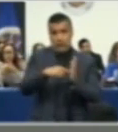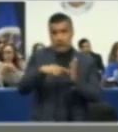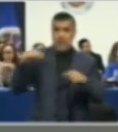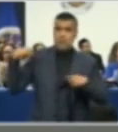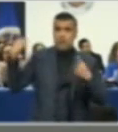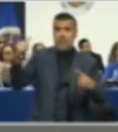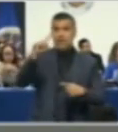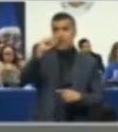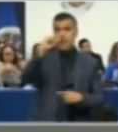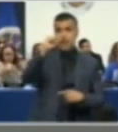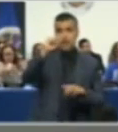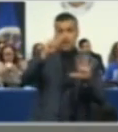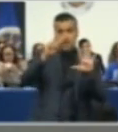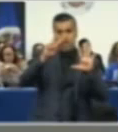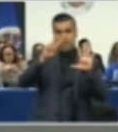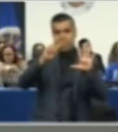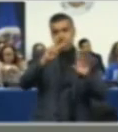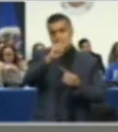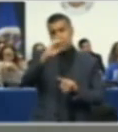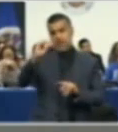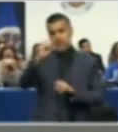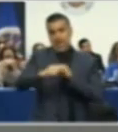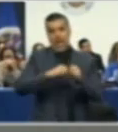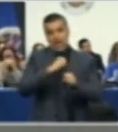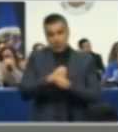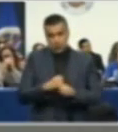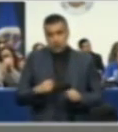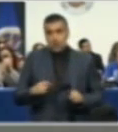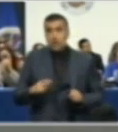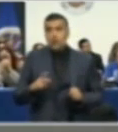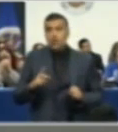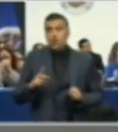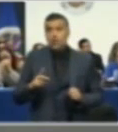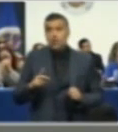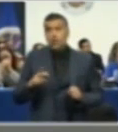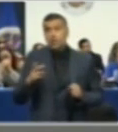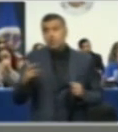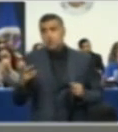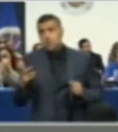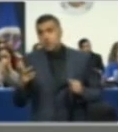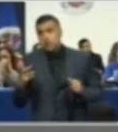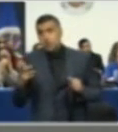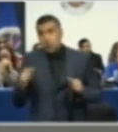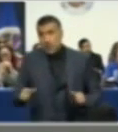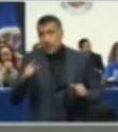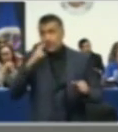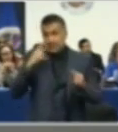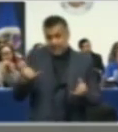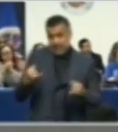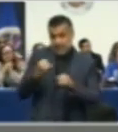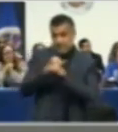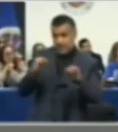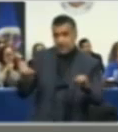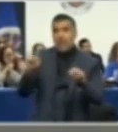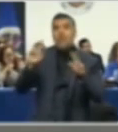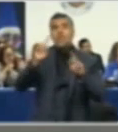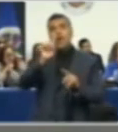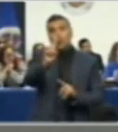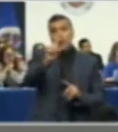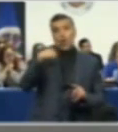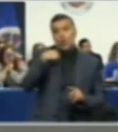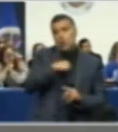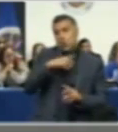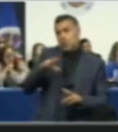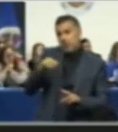años, pero después fue revolucionando y la idea no, de que tu hija puede ser independiente de acuerdo a lo que le